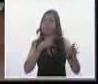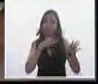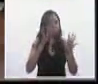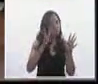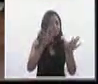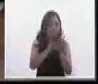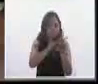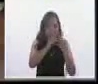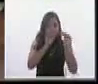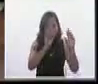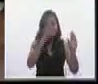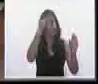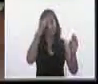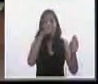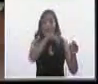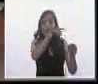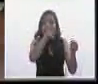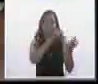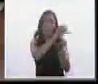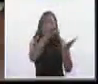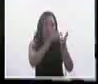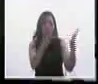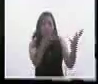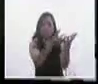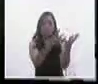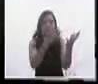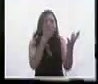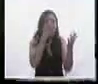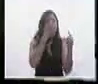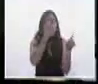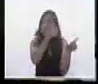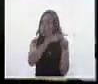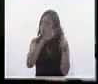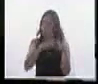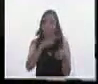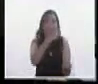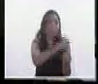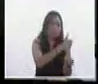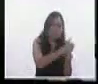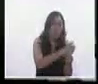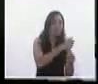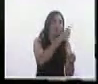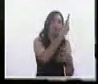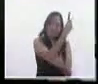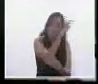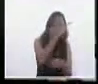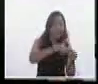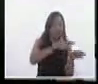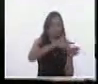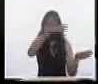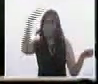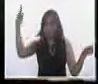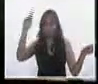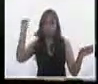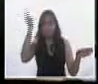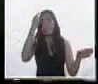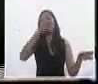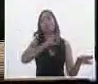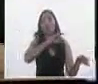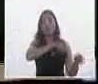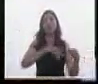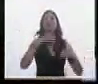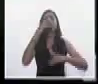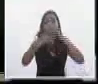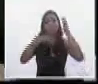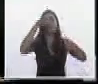razonables para que en todos los c escolares de todos los niveles puedan estar presentes las personas con discapacidad y puedan desarrollarse